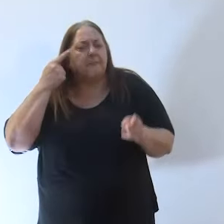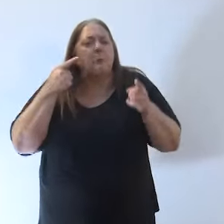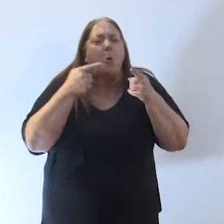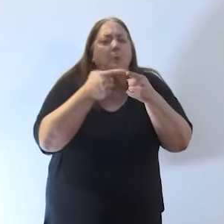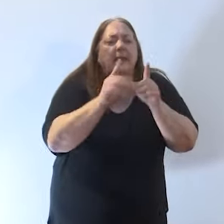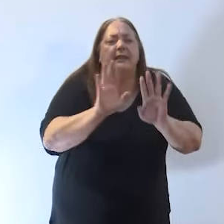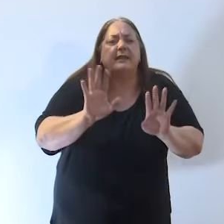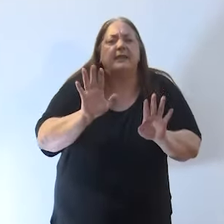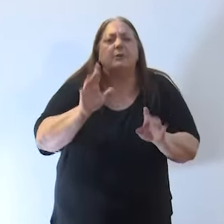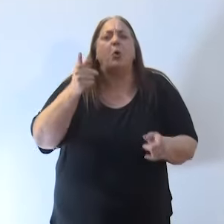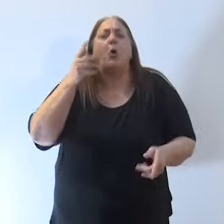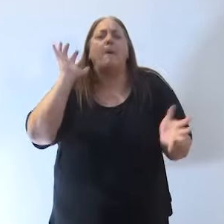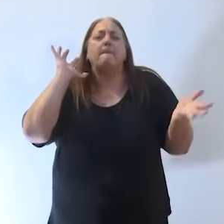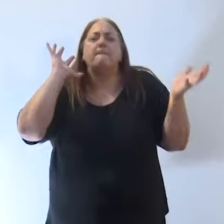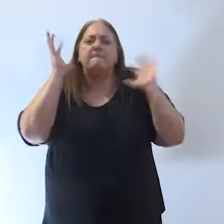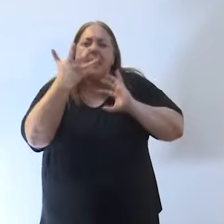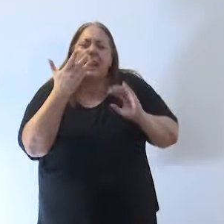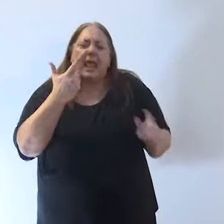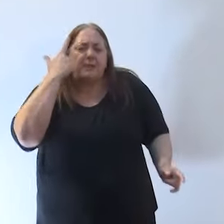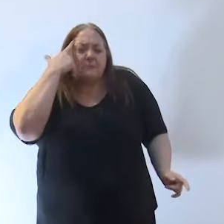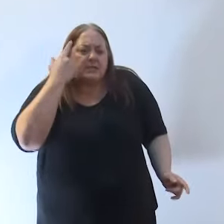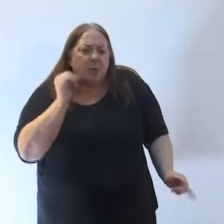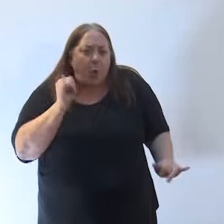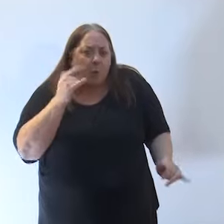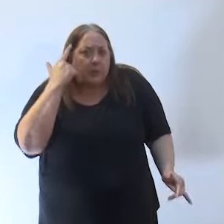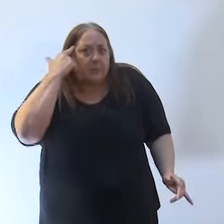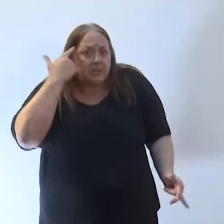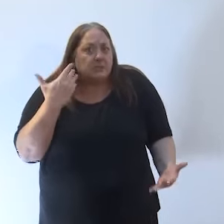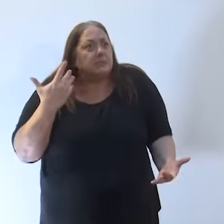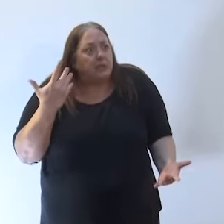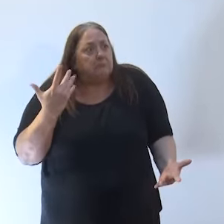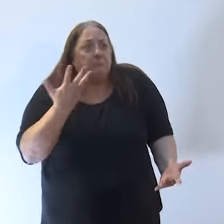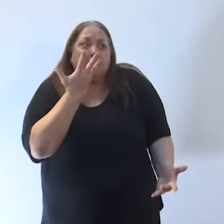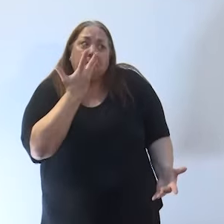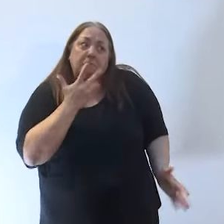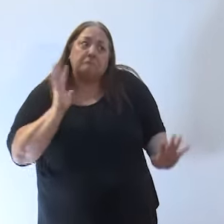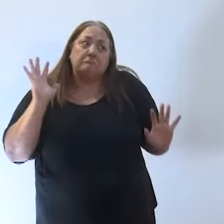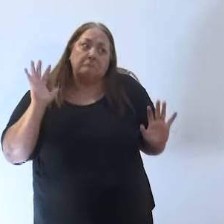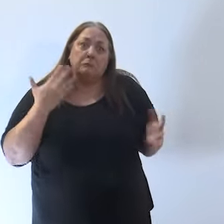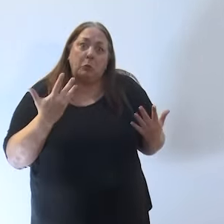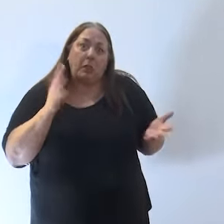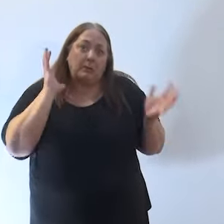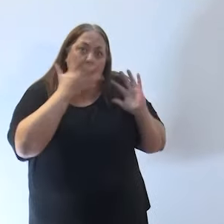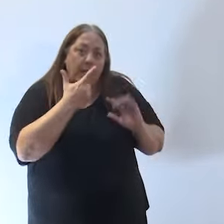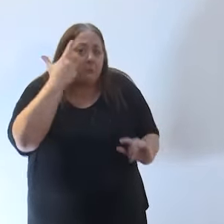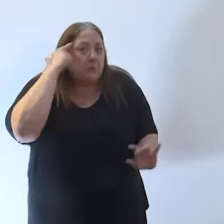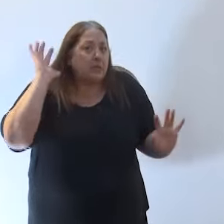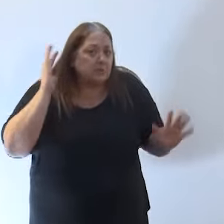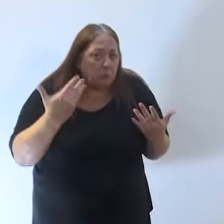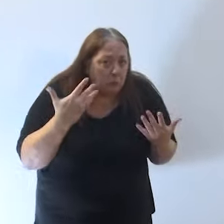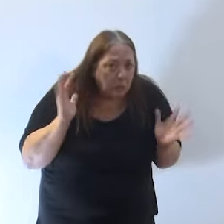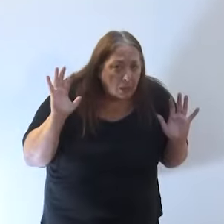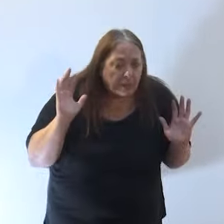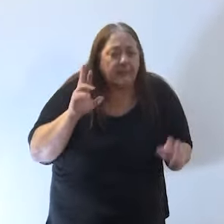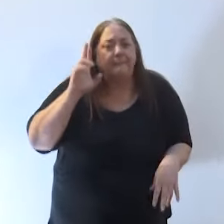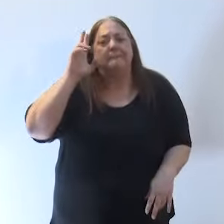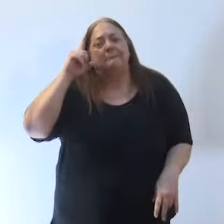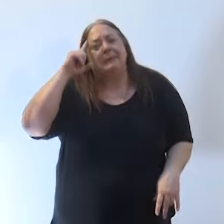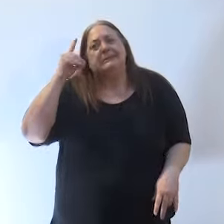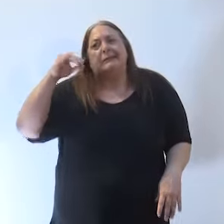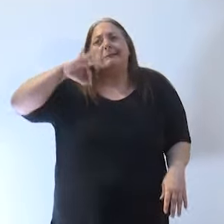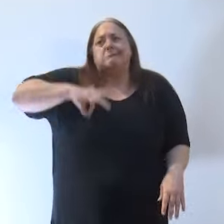representaba mi ley para ellos quizás pensando en no solamente por ahí les decían te vamos a sacar un plan quizás